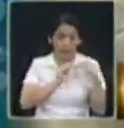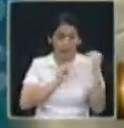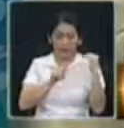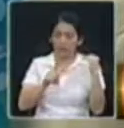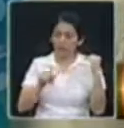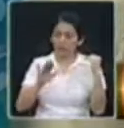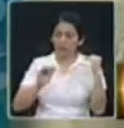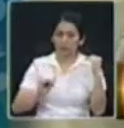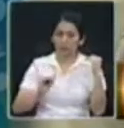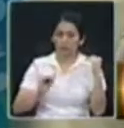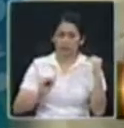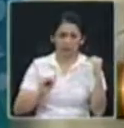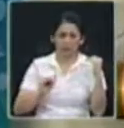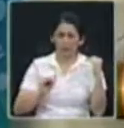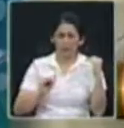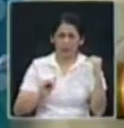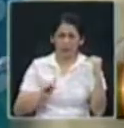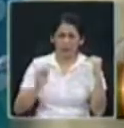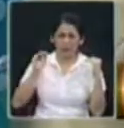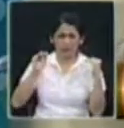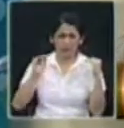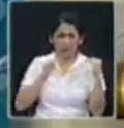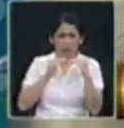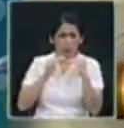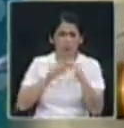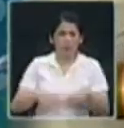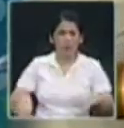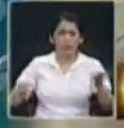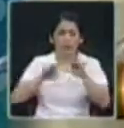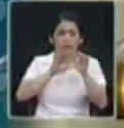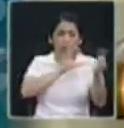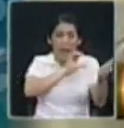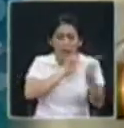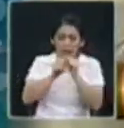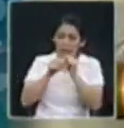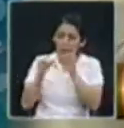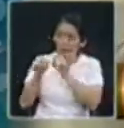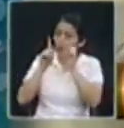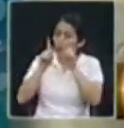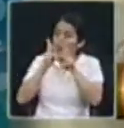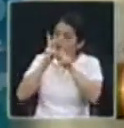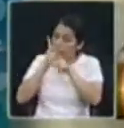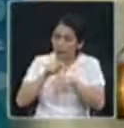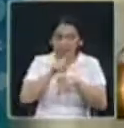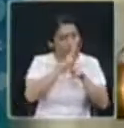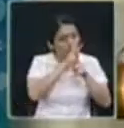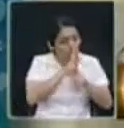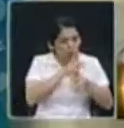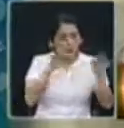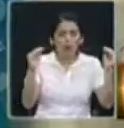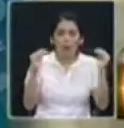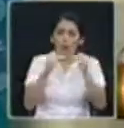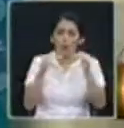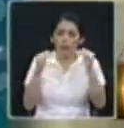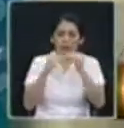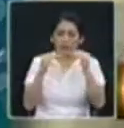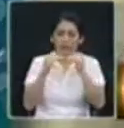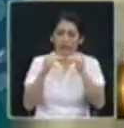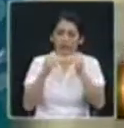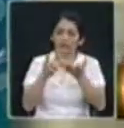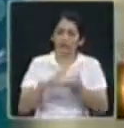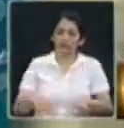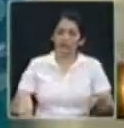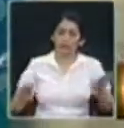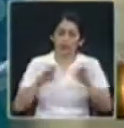lograr que cada uno pues pueda cuidarse, pues pueda valorarse por lo que es y en igualdad de condiciones y tener también la